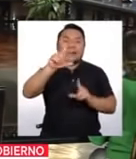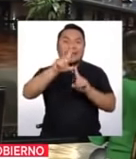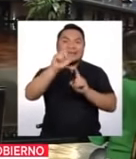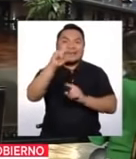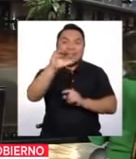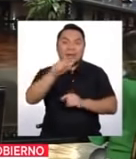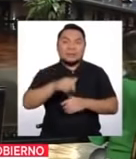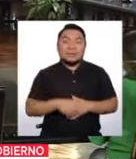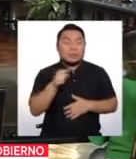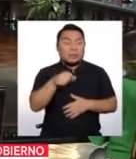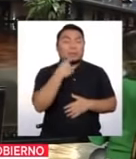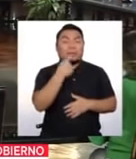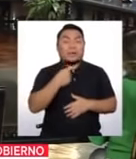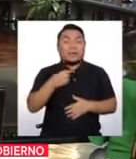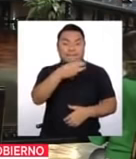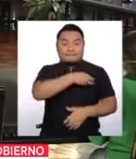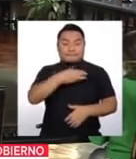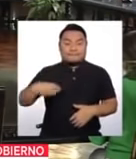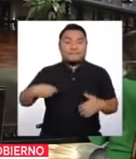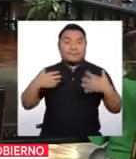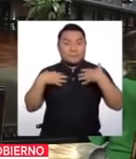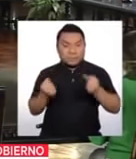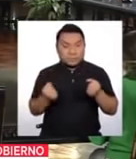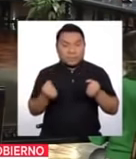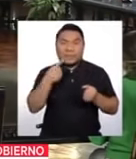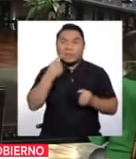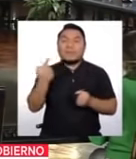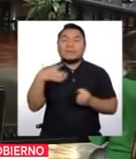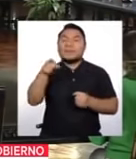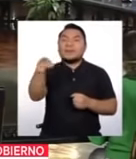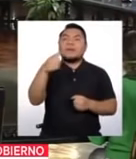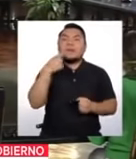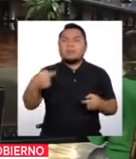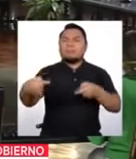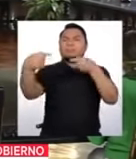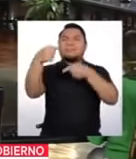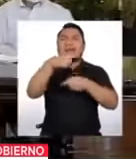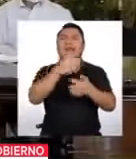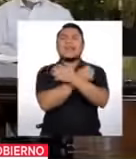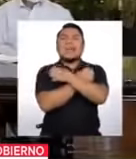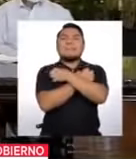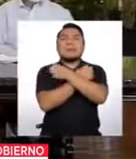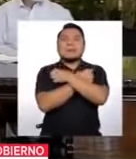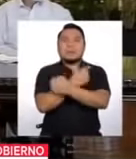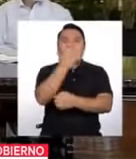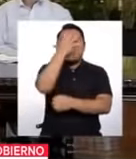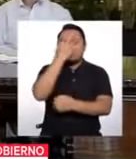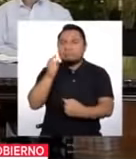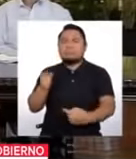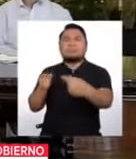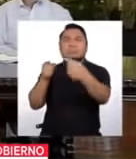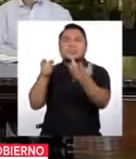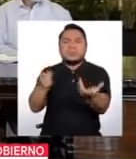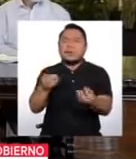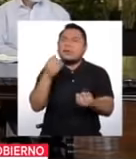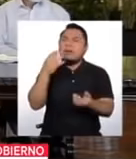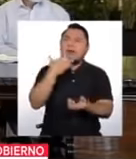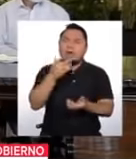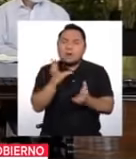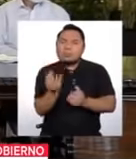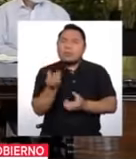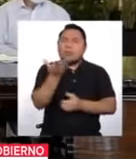presidente, el ministro de Salud fue confrontado por autoridades de Lambayeque por la reducida cantidad de pruebas rápidas que se llevaron a la